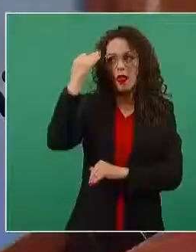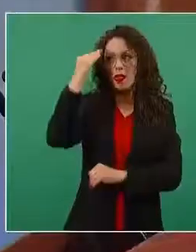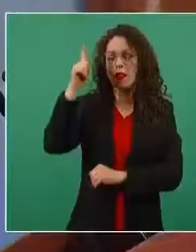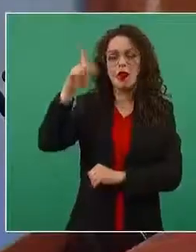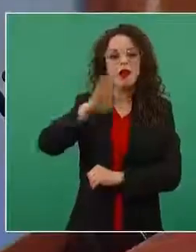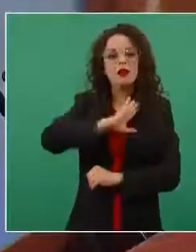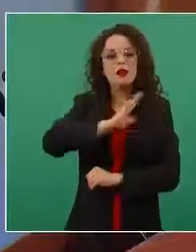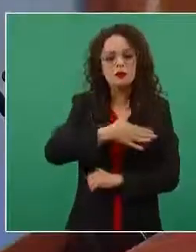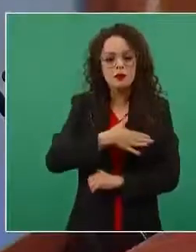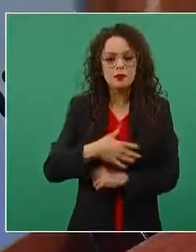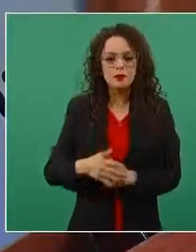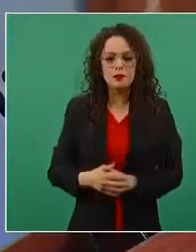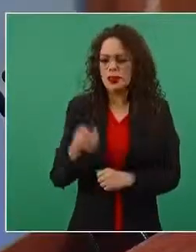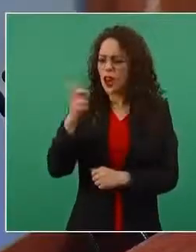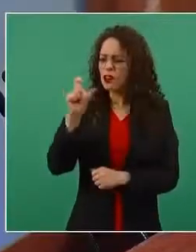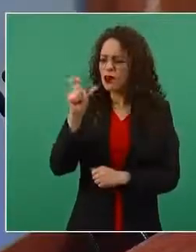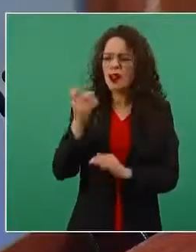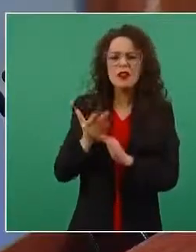¿De cuándo es eso?